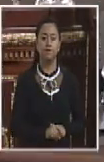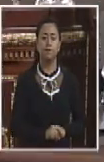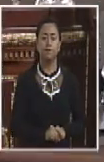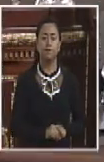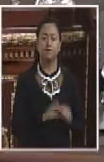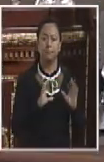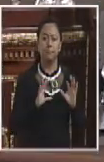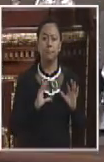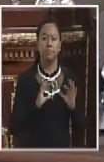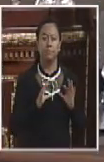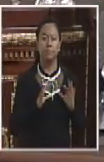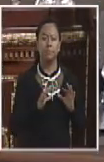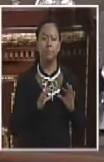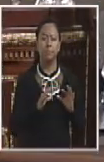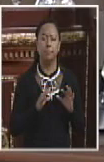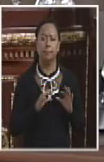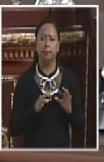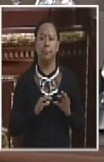Con